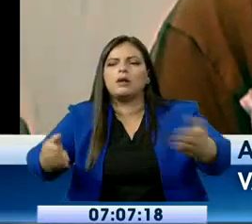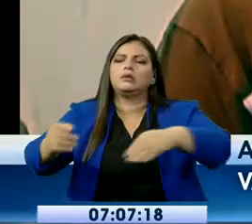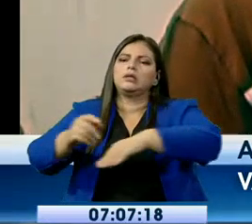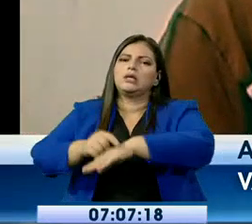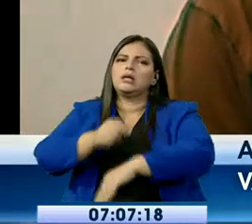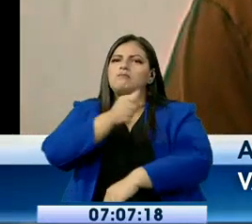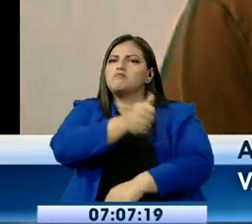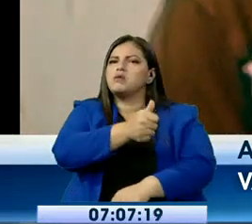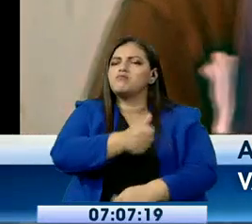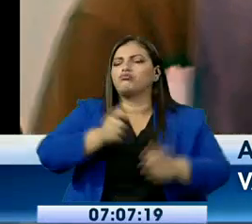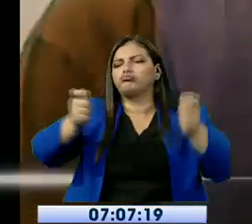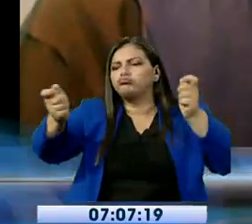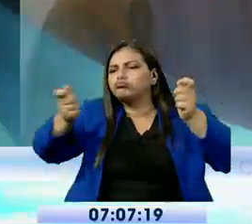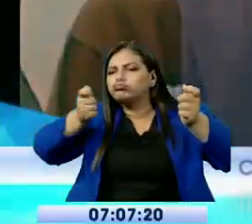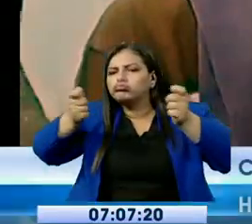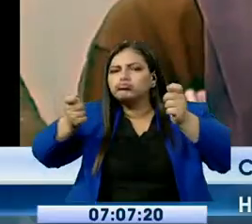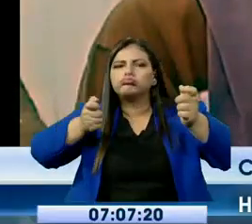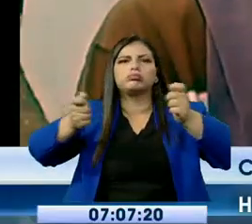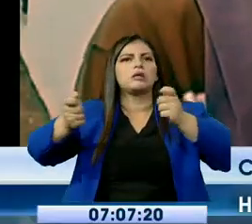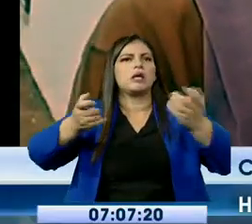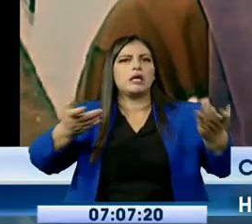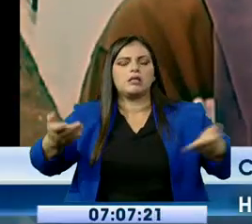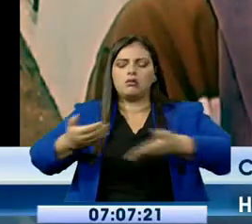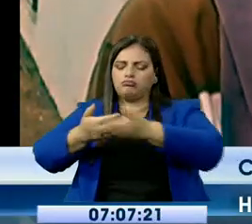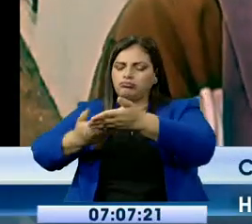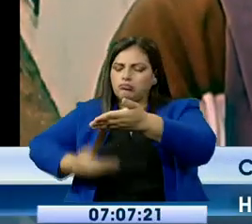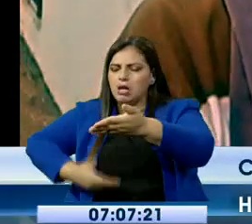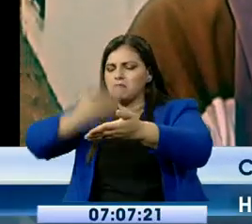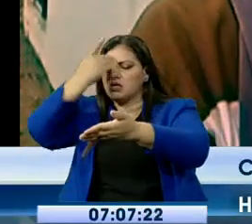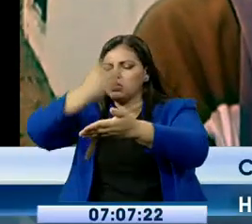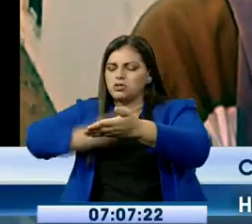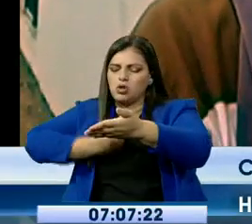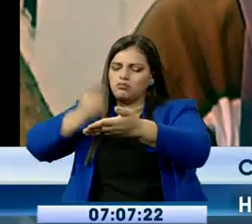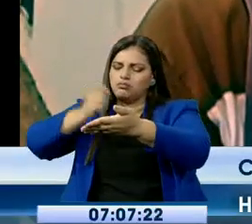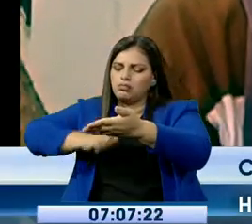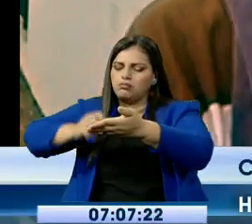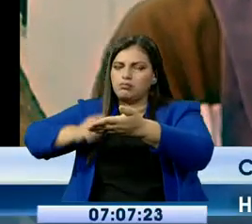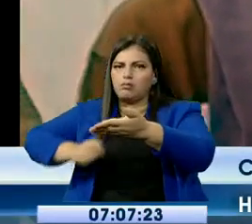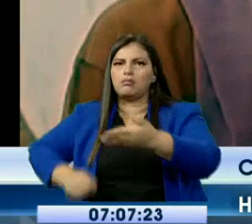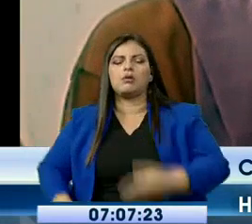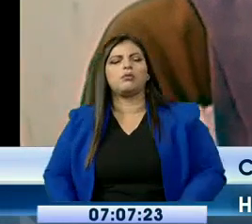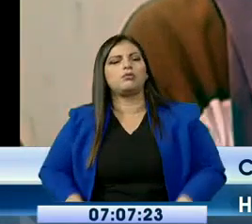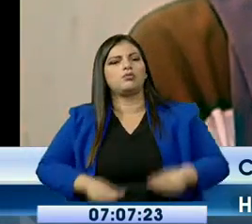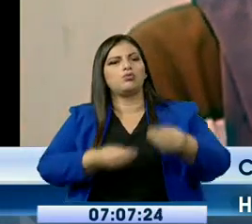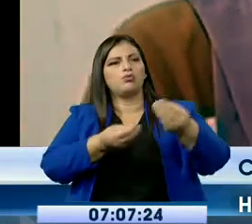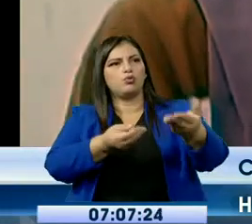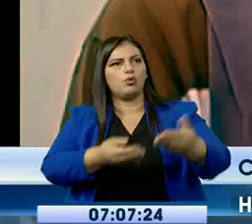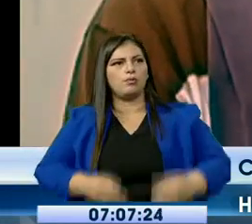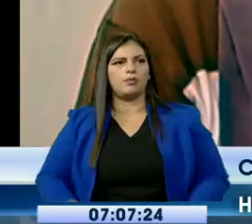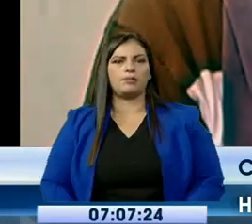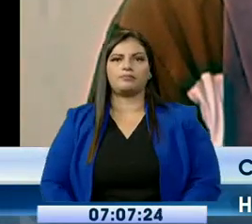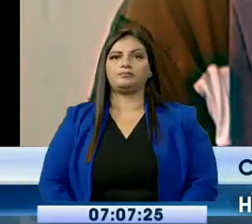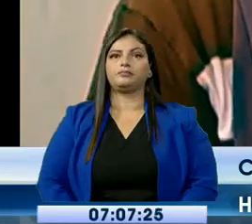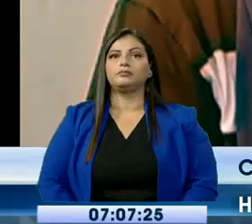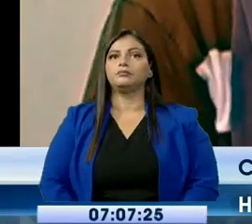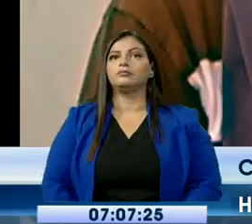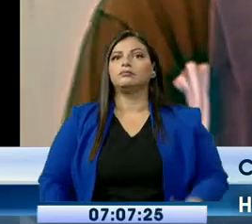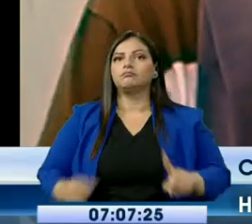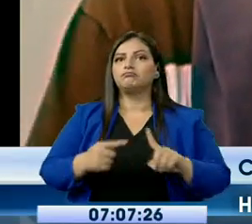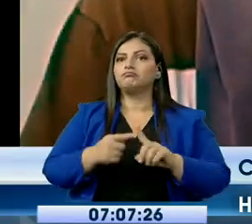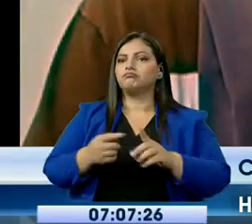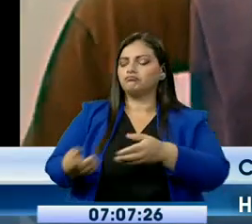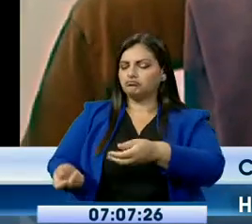un día en una hamaca, mi hermano, yo algún día resulto muerto, dice, tú no me le eches la culpa, dice, a nadie más, dice, échame la culpa, dice, a mi hermana,